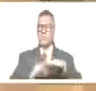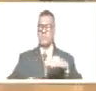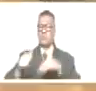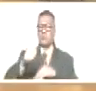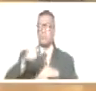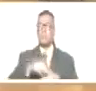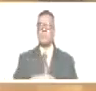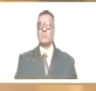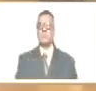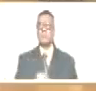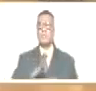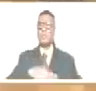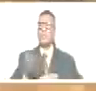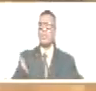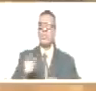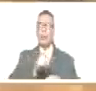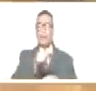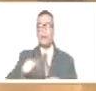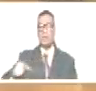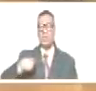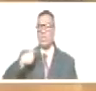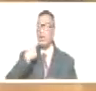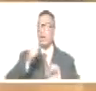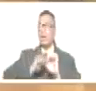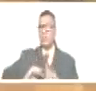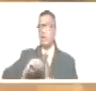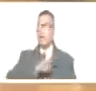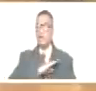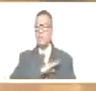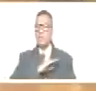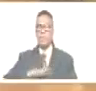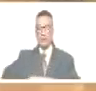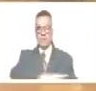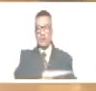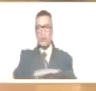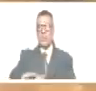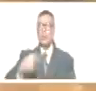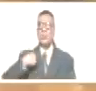Porque hay gente que tiende a defender su parcela, como